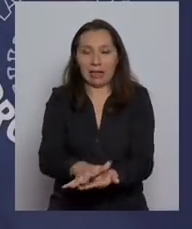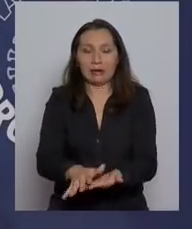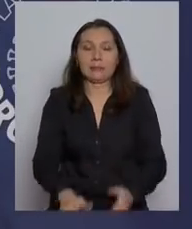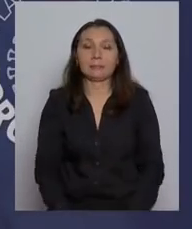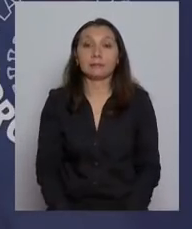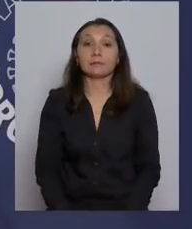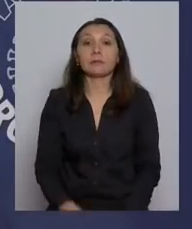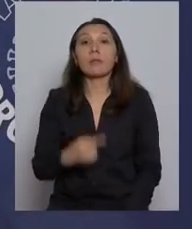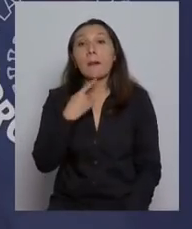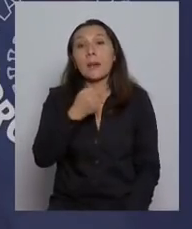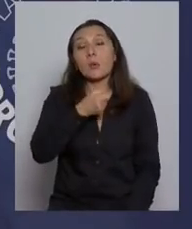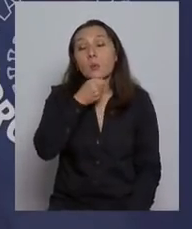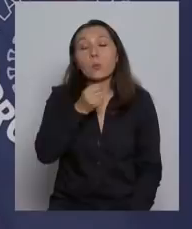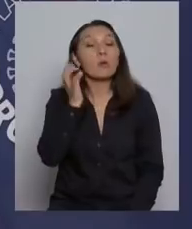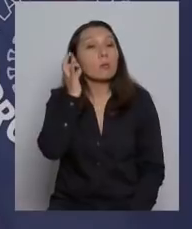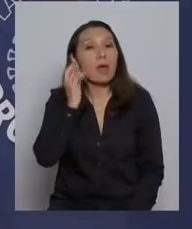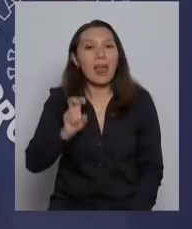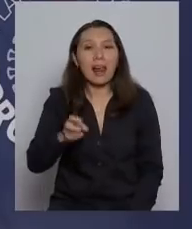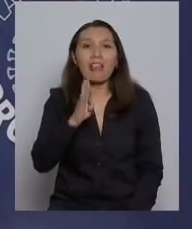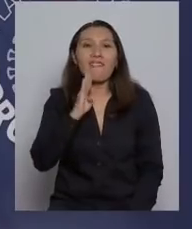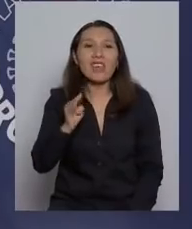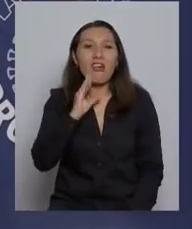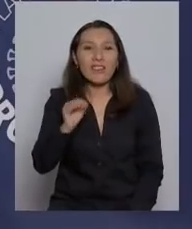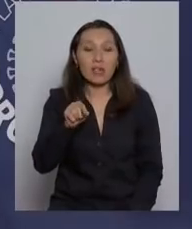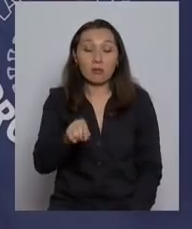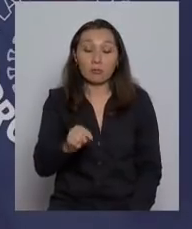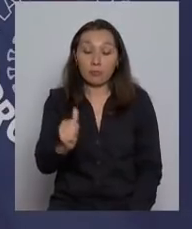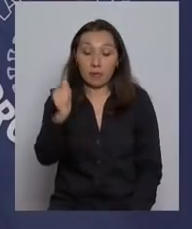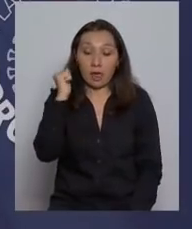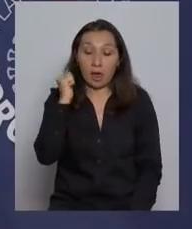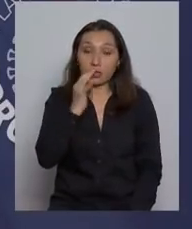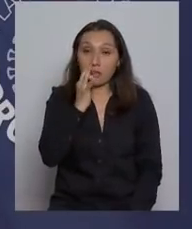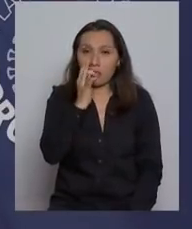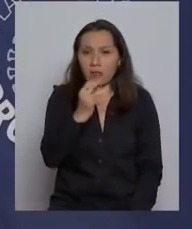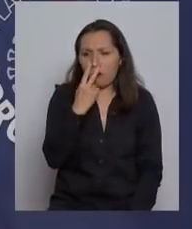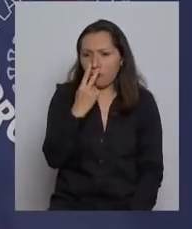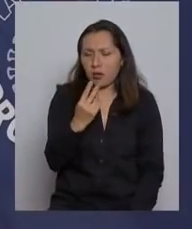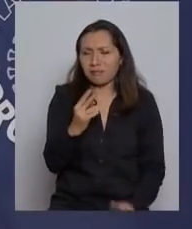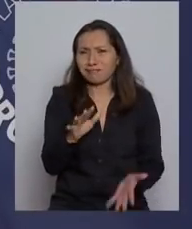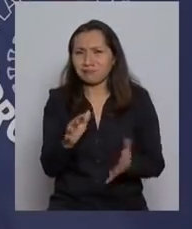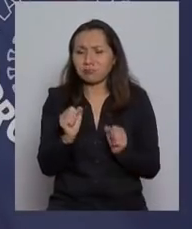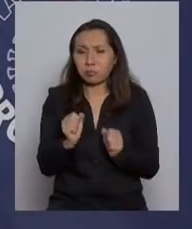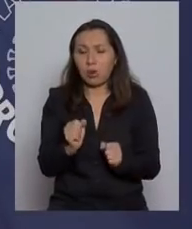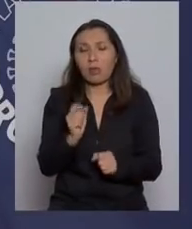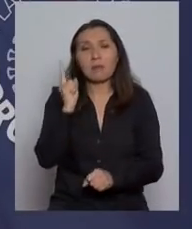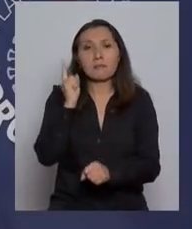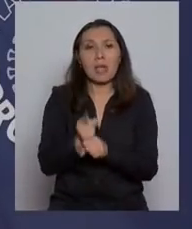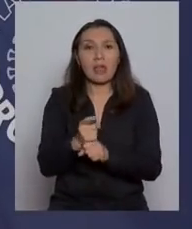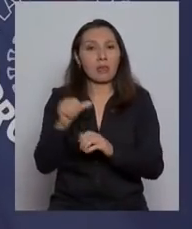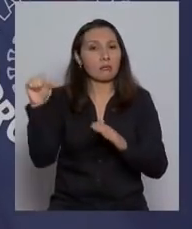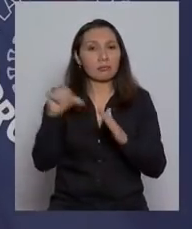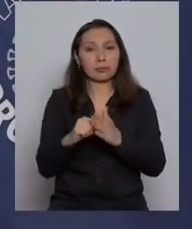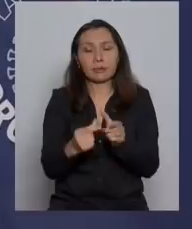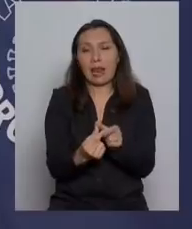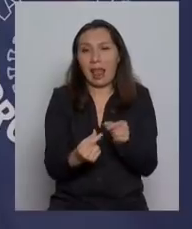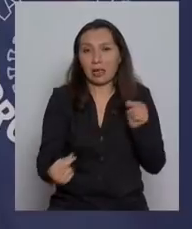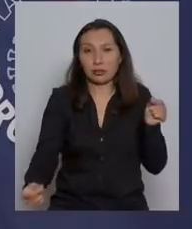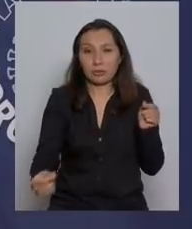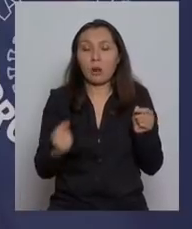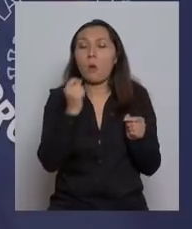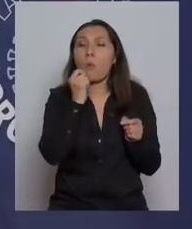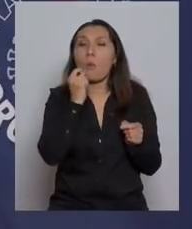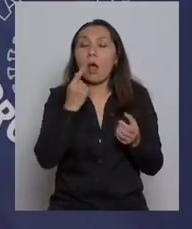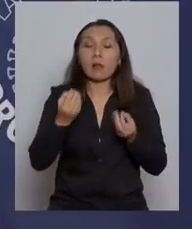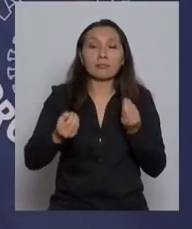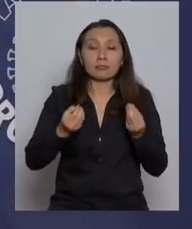Ministro, buenos días. Beatriz Vallejos para Radio Bio Bio. Usted ayer dijo que veía poco probable decretar una cuarentena nacional. ¿Cuál es